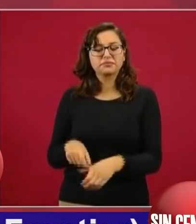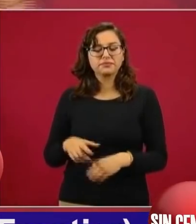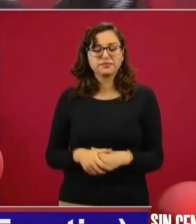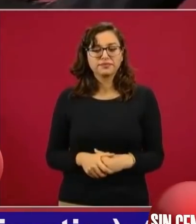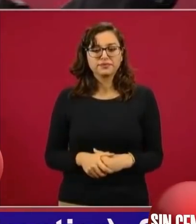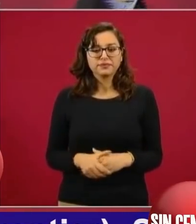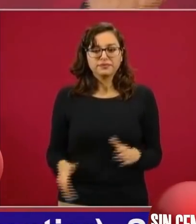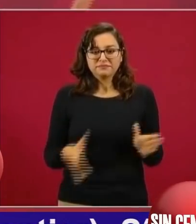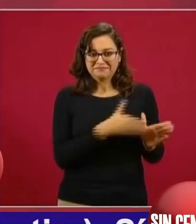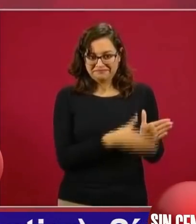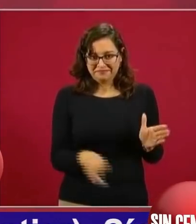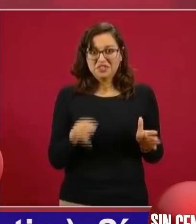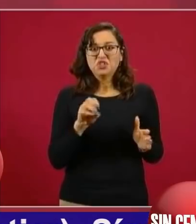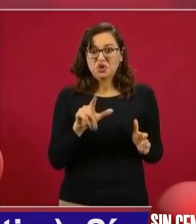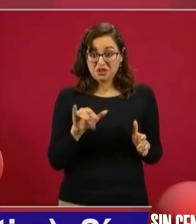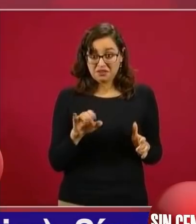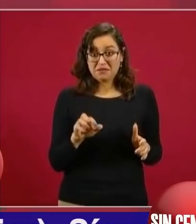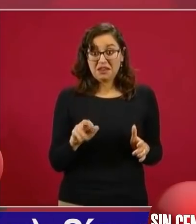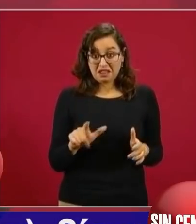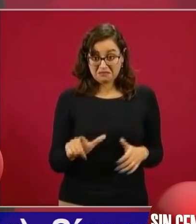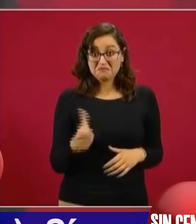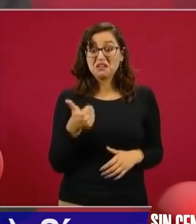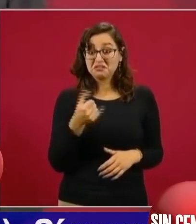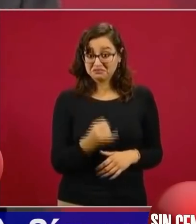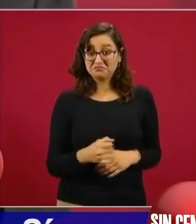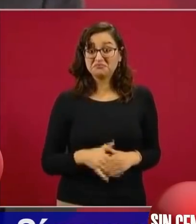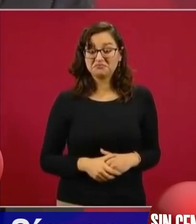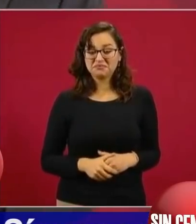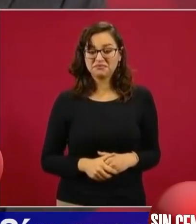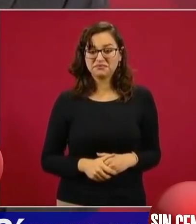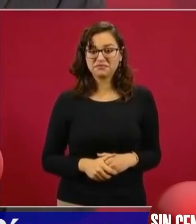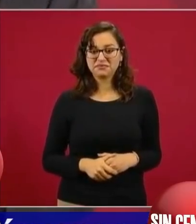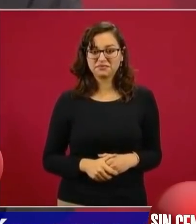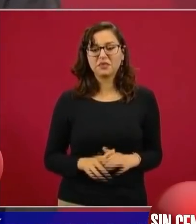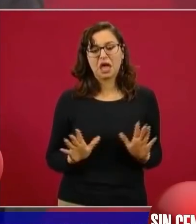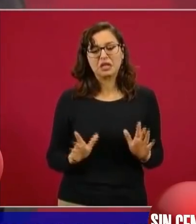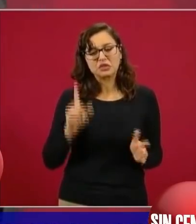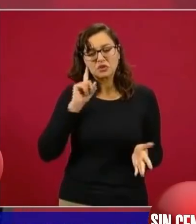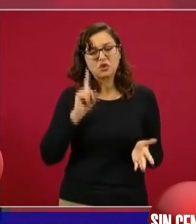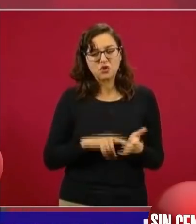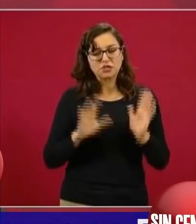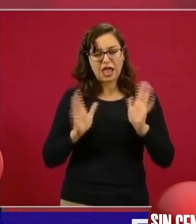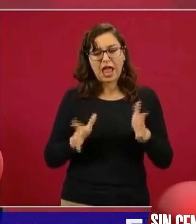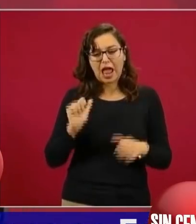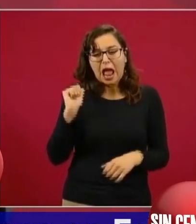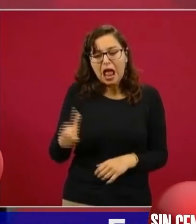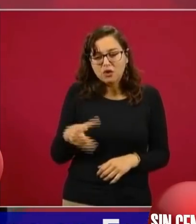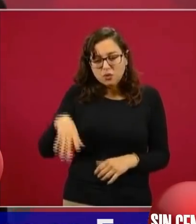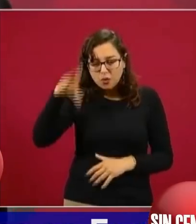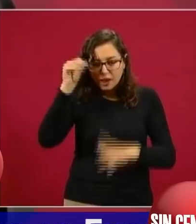en el periodo neoliberal. Bueno, yo creo que ya aprendieron